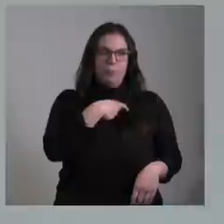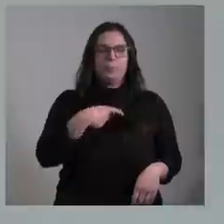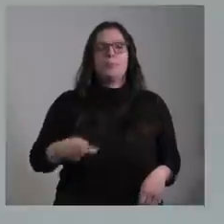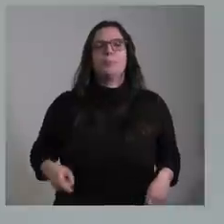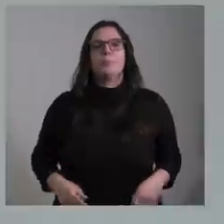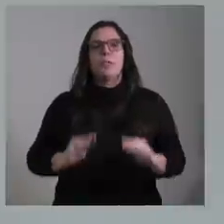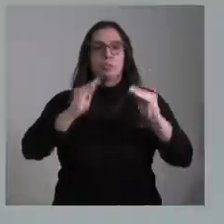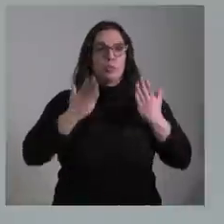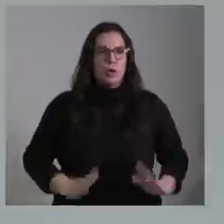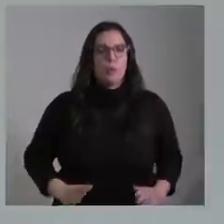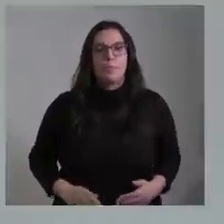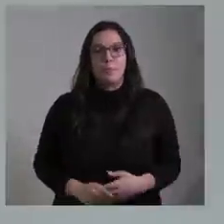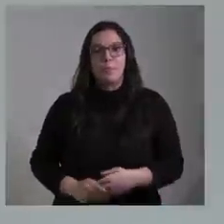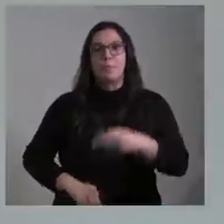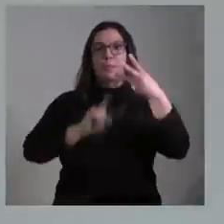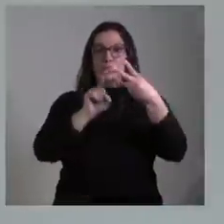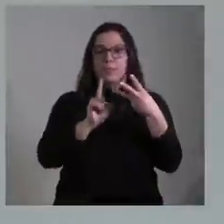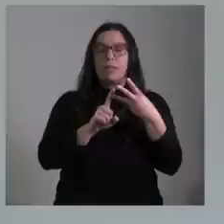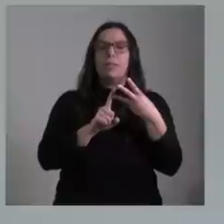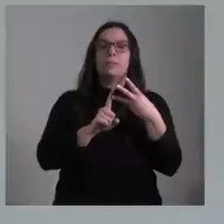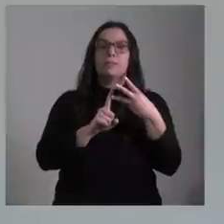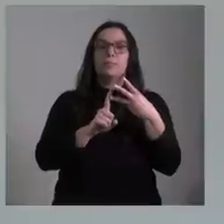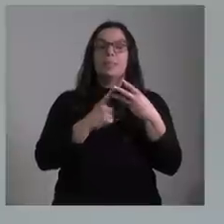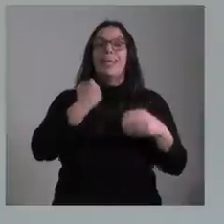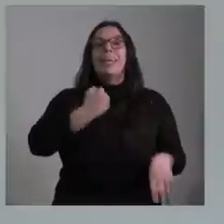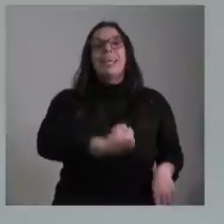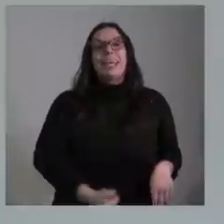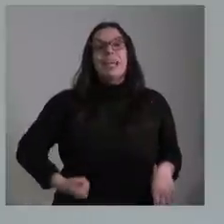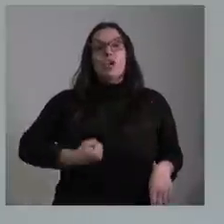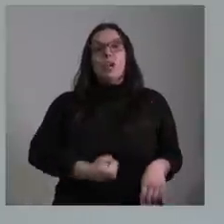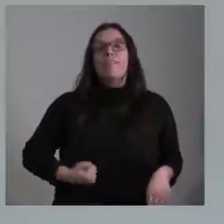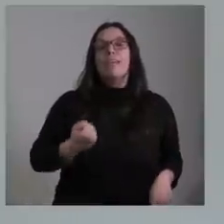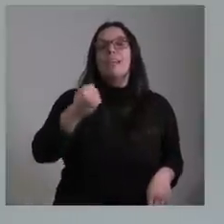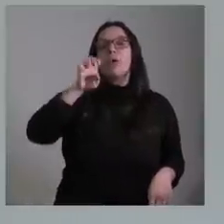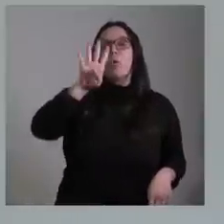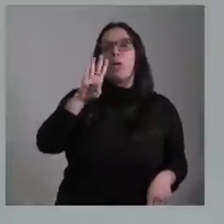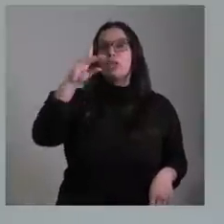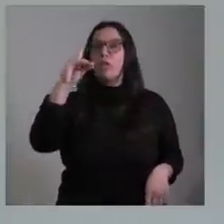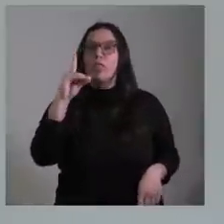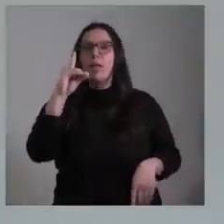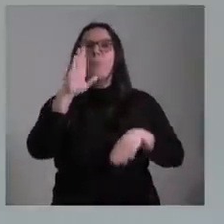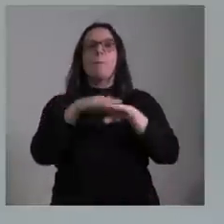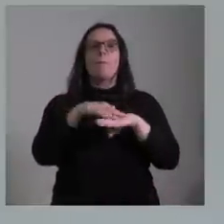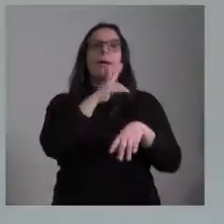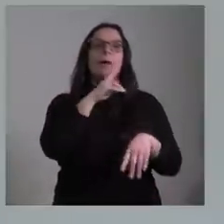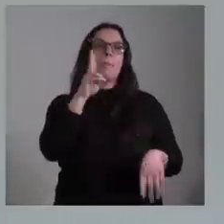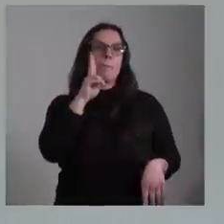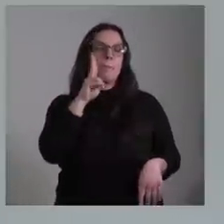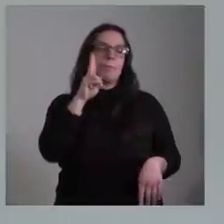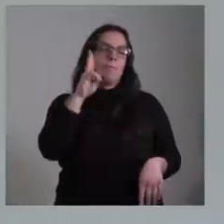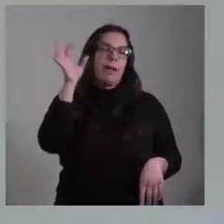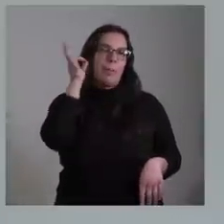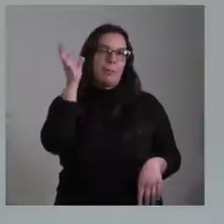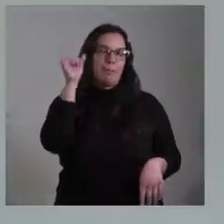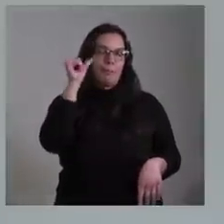su hijo la tercera medida van a ser ecografías 4d para madres embarazadas como se ha